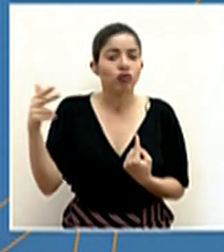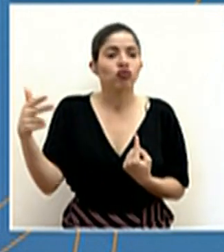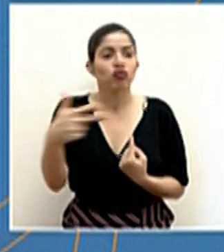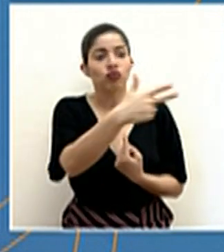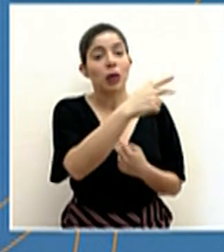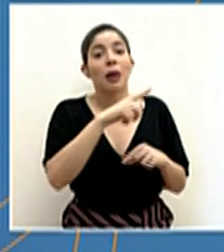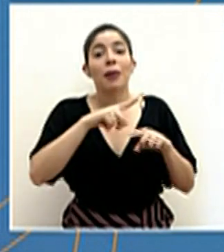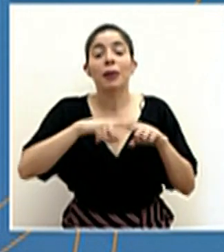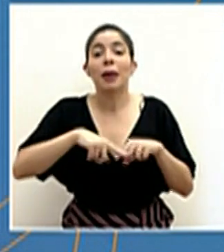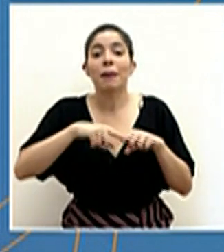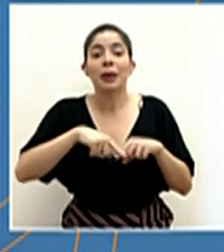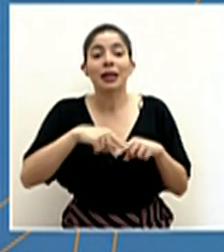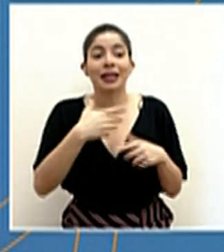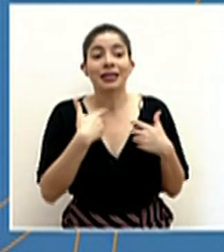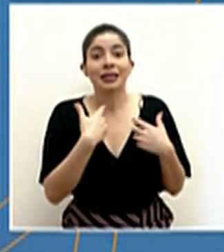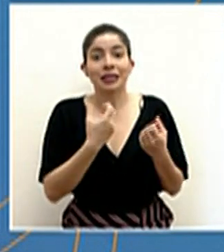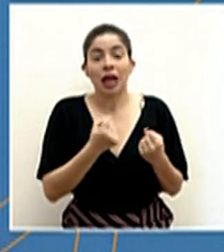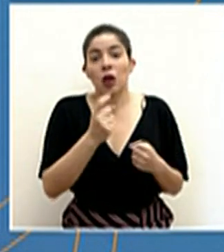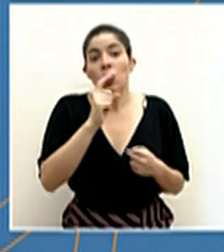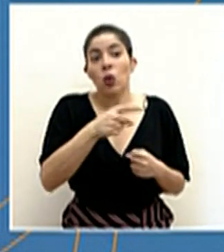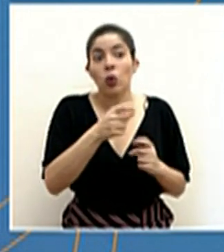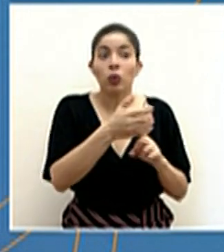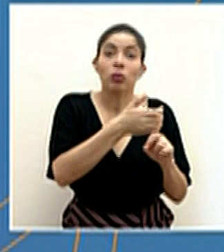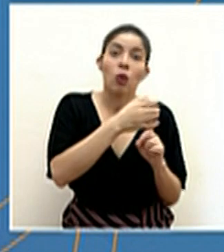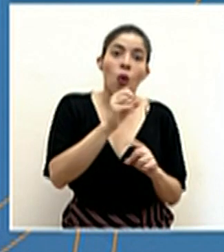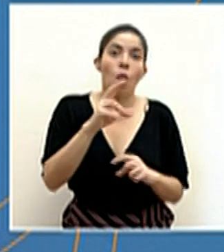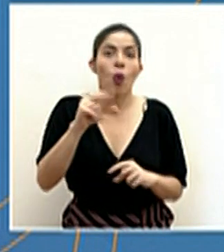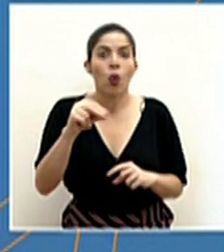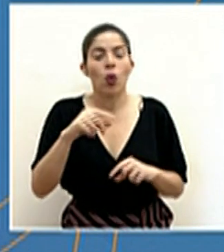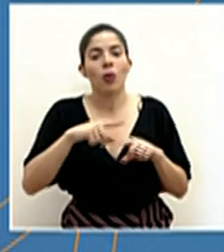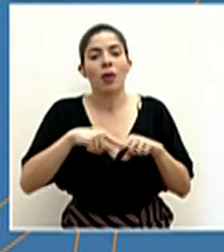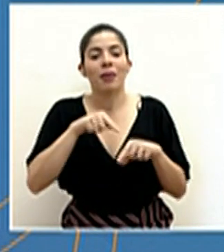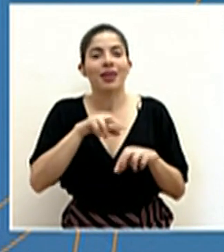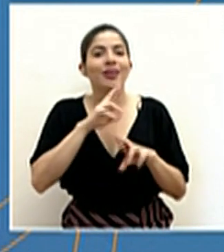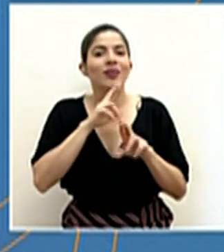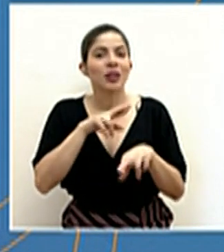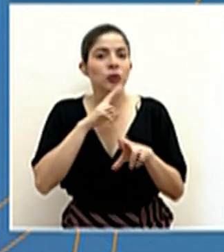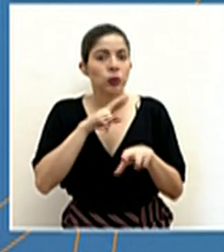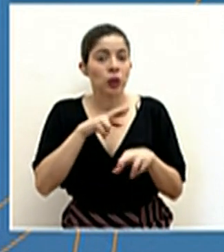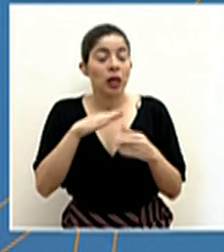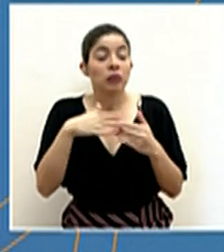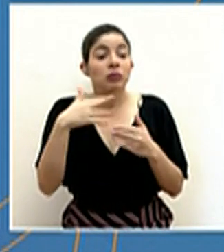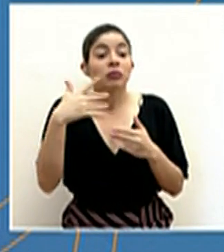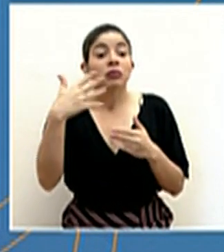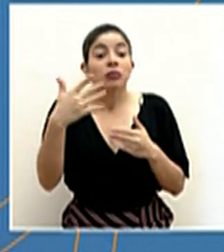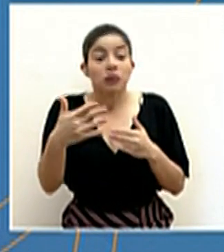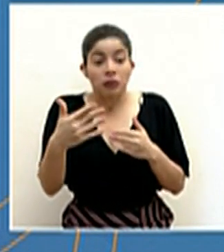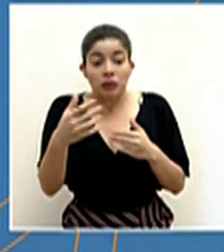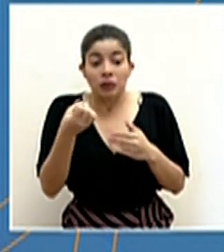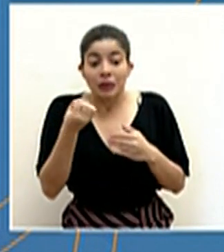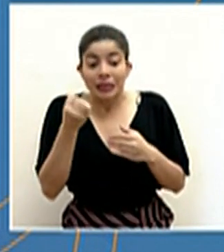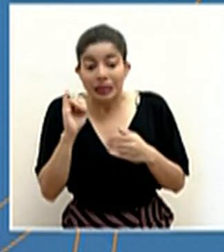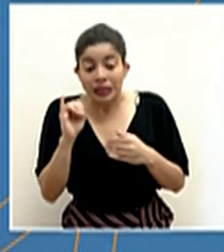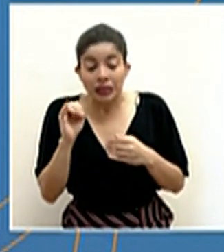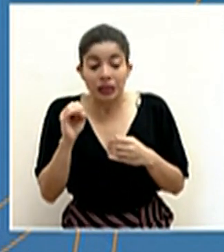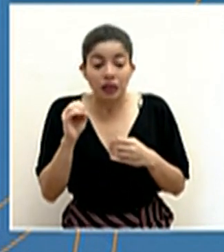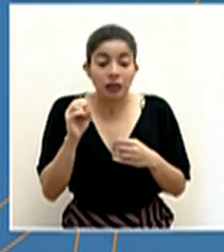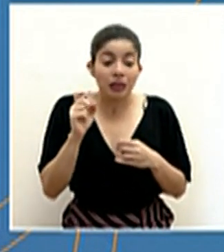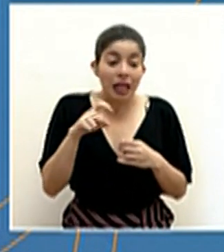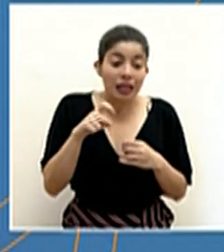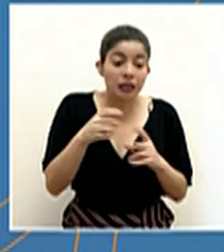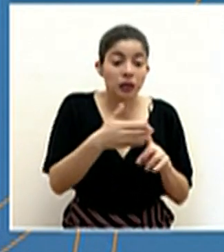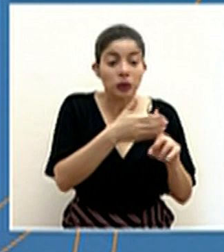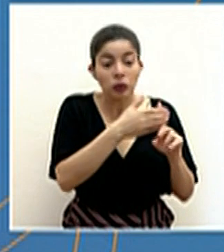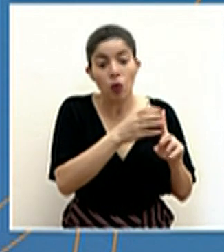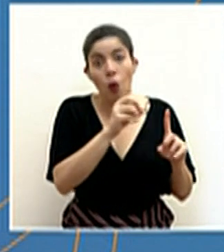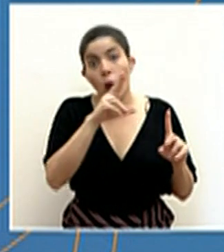las disposiciones de salud para esperar el resultado y eventualmente hacer o no pues la cuarentena